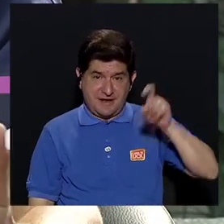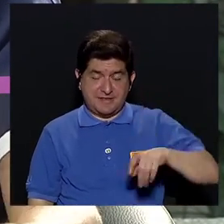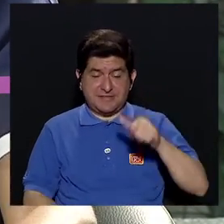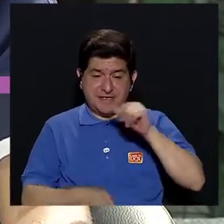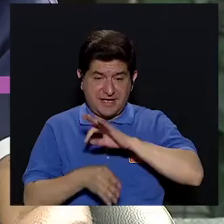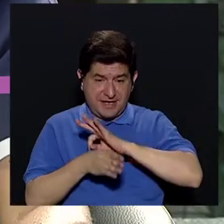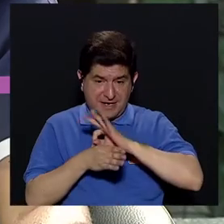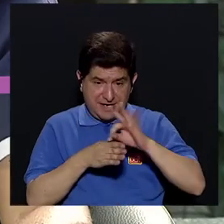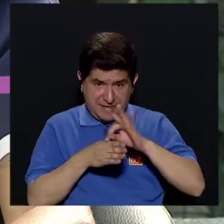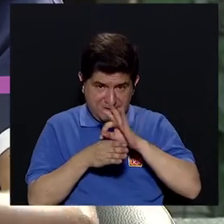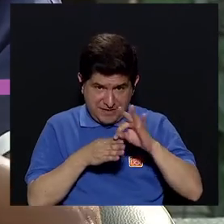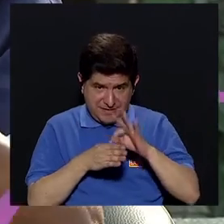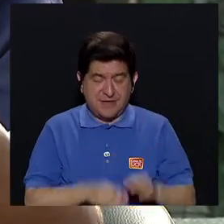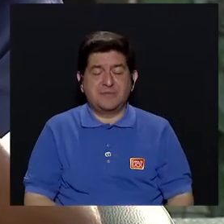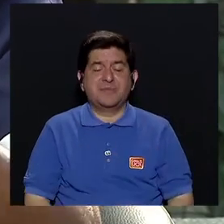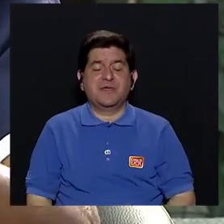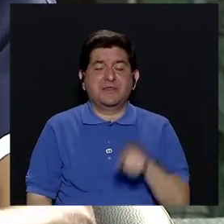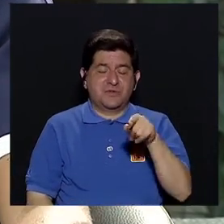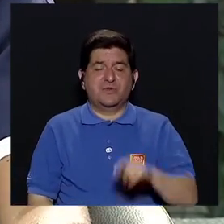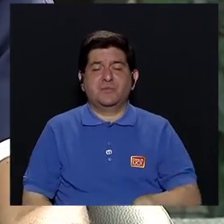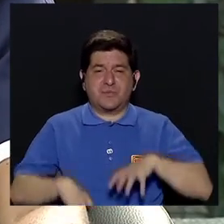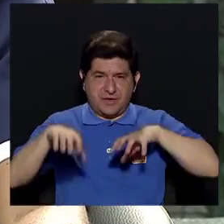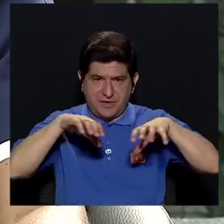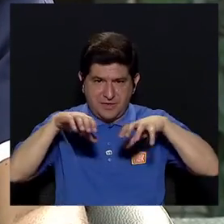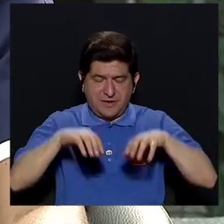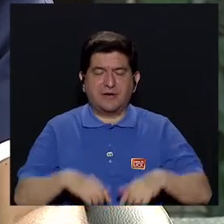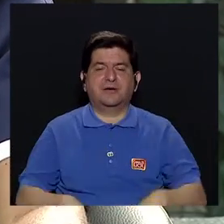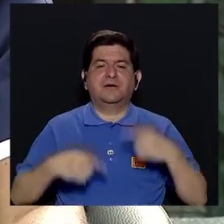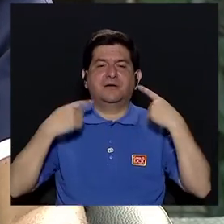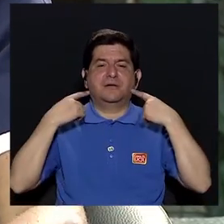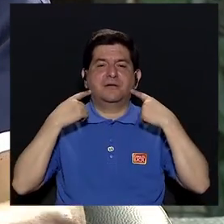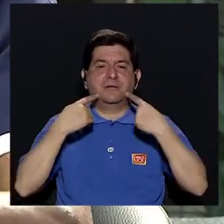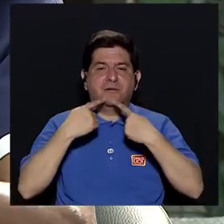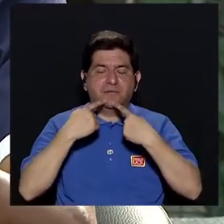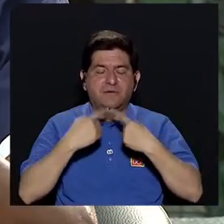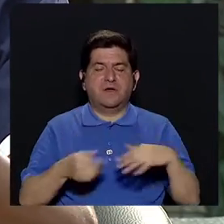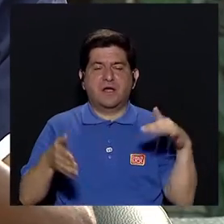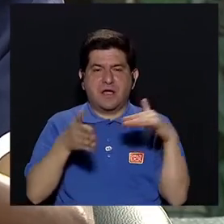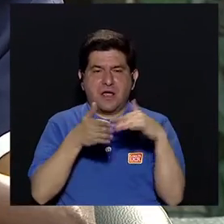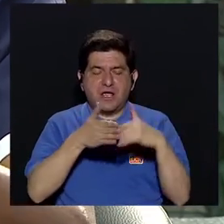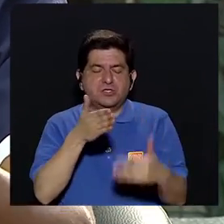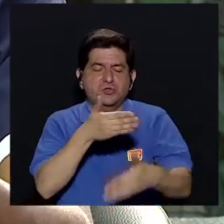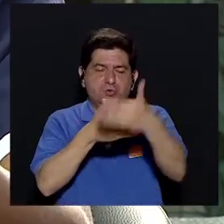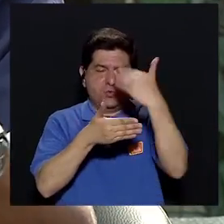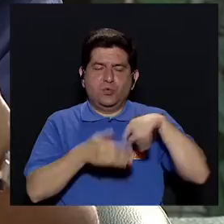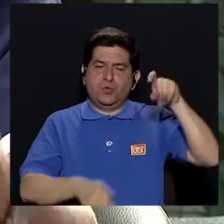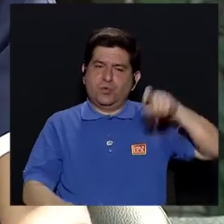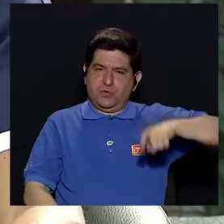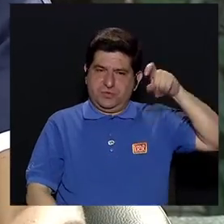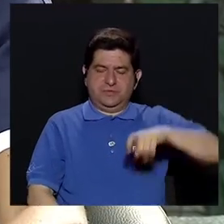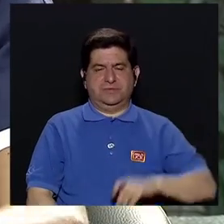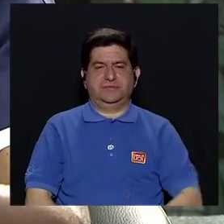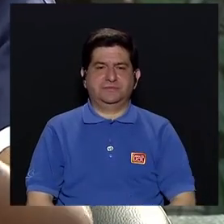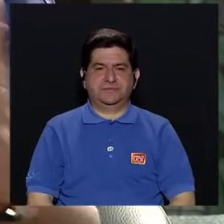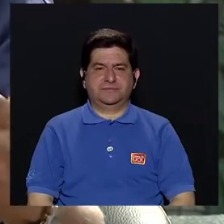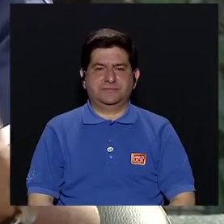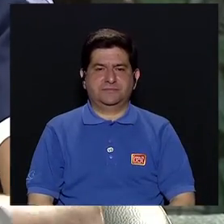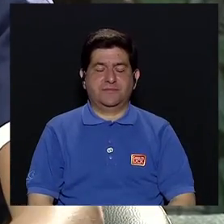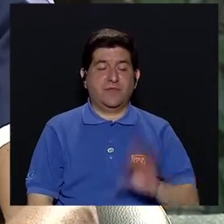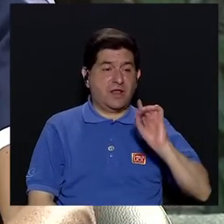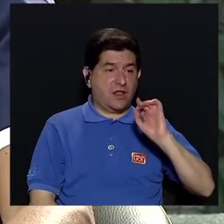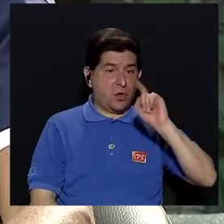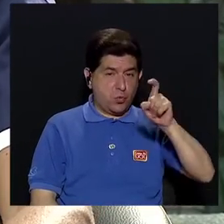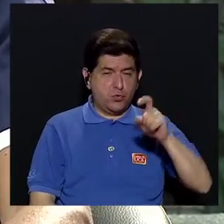tratado con cirugía ortognática para acomodar sus maxilares requiere de un estudio previo,